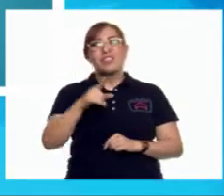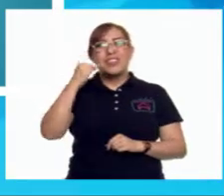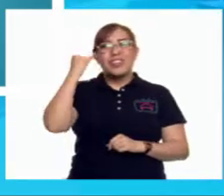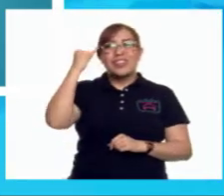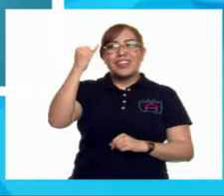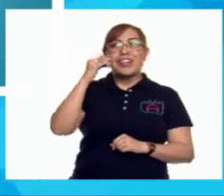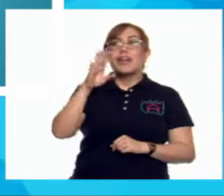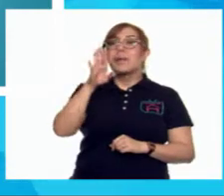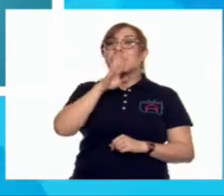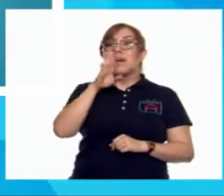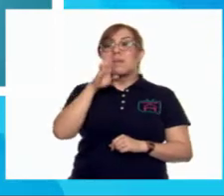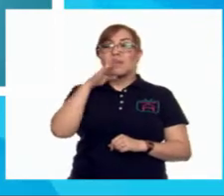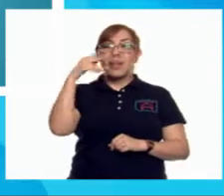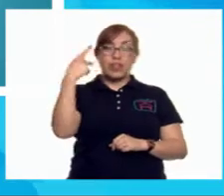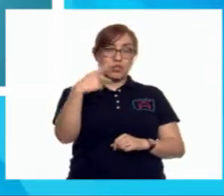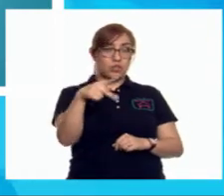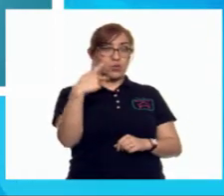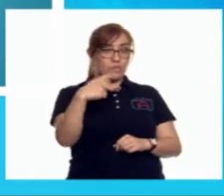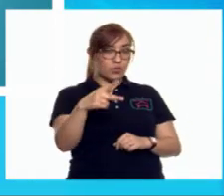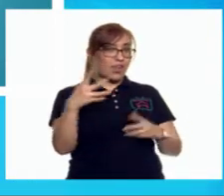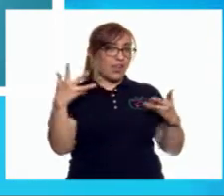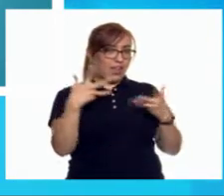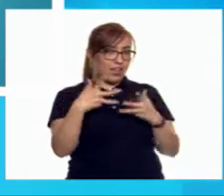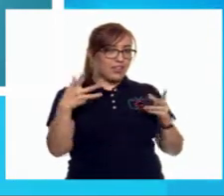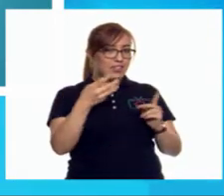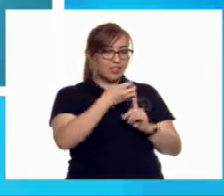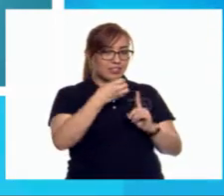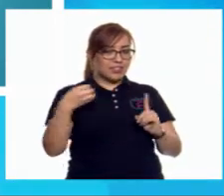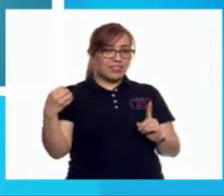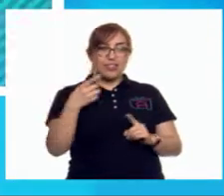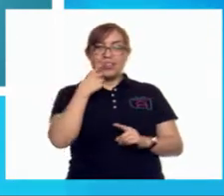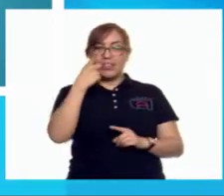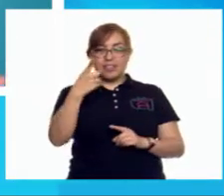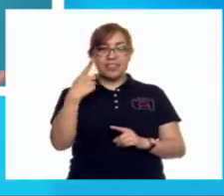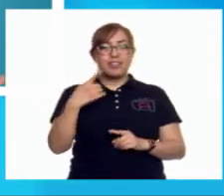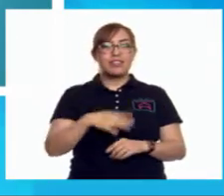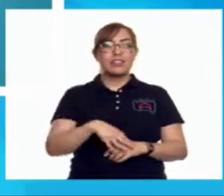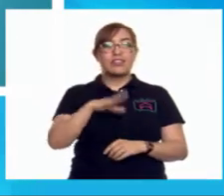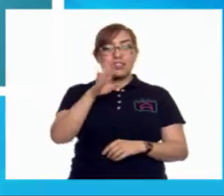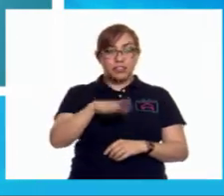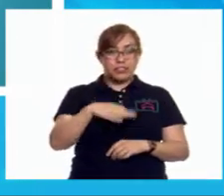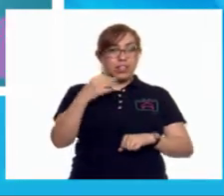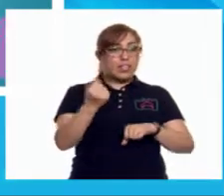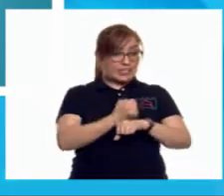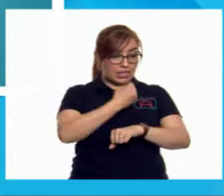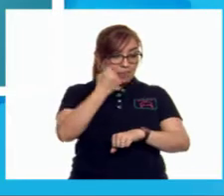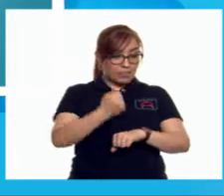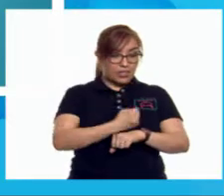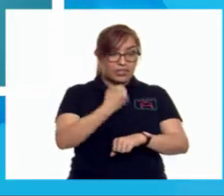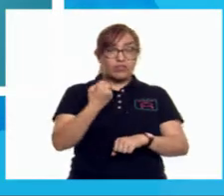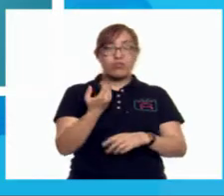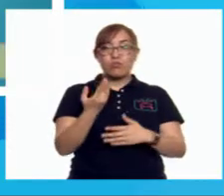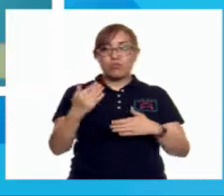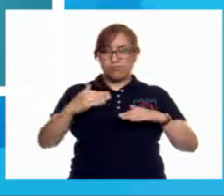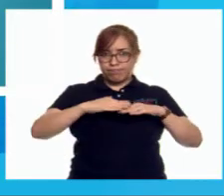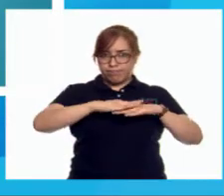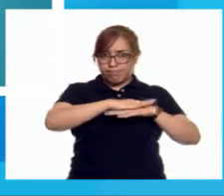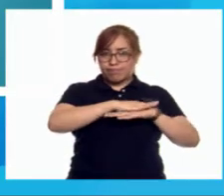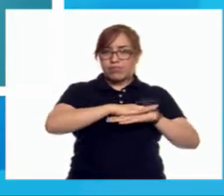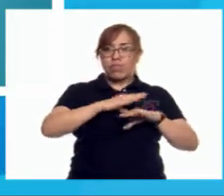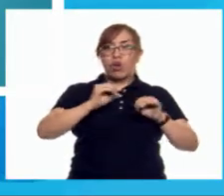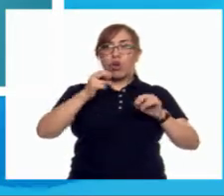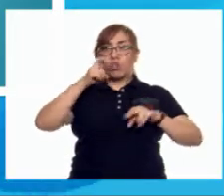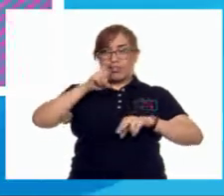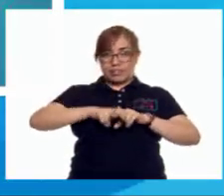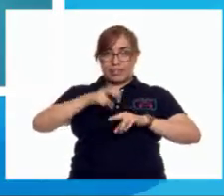tu programadora y te diera una tarea como cuando te dice: ponte los zapatos, siéntate a comer o